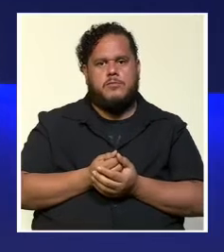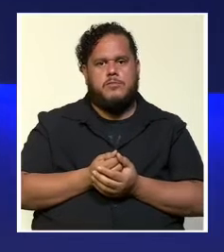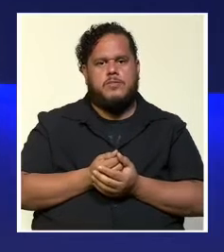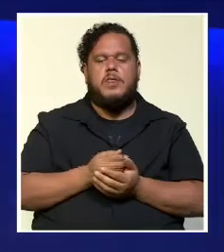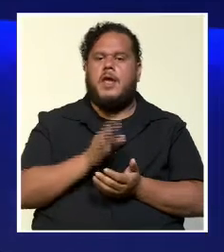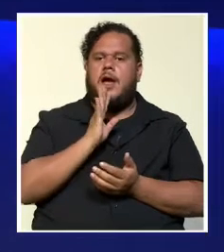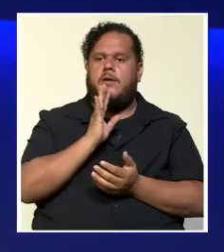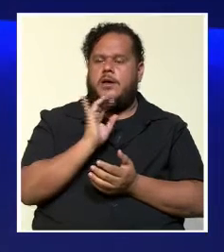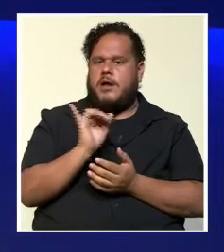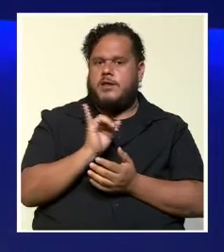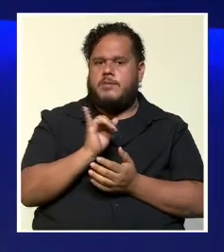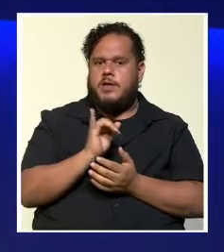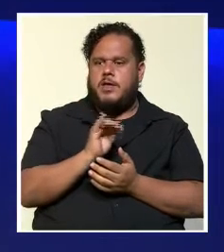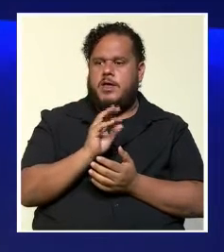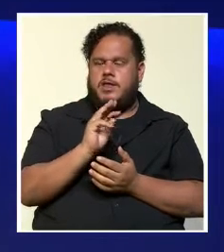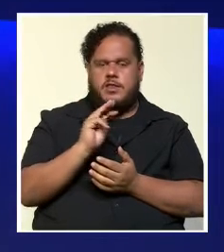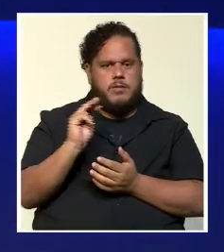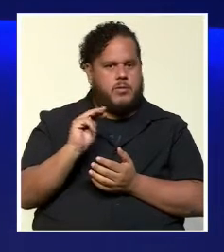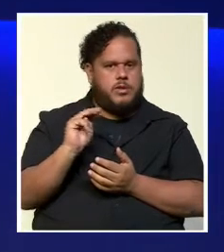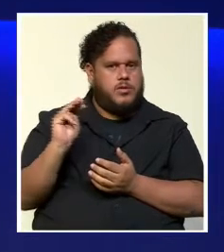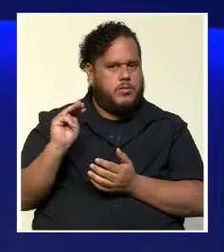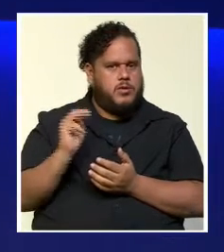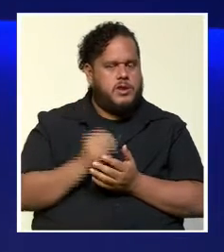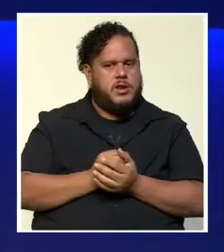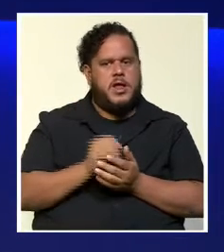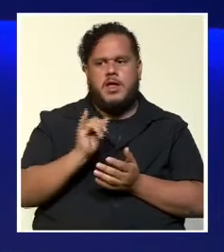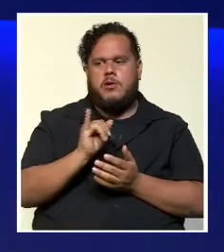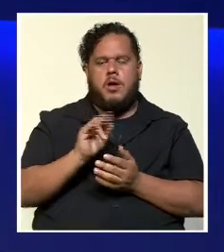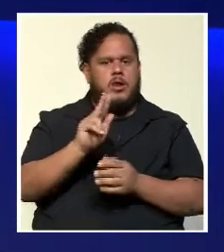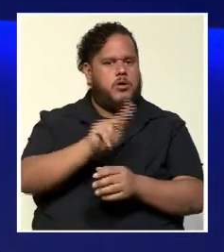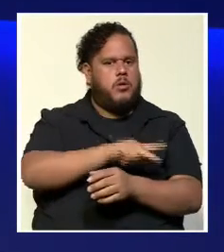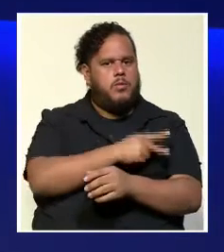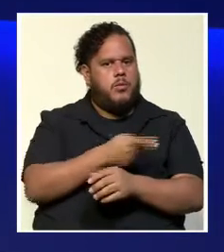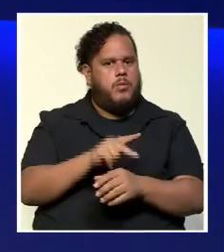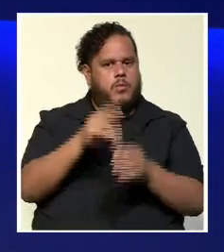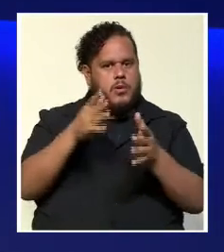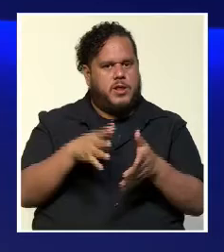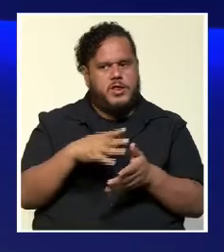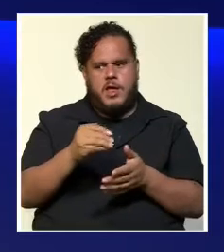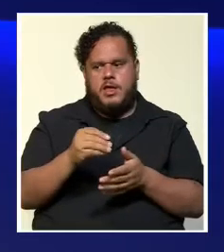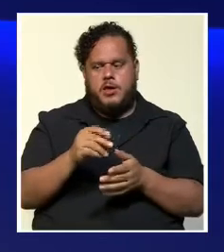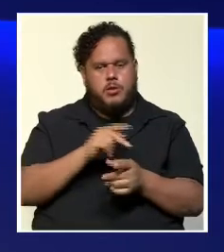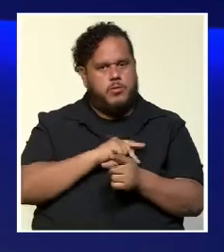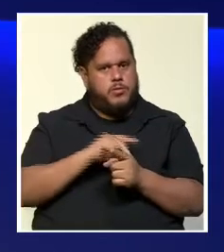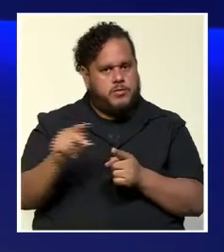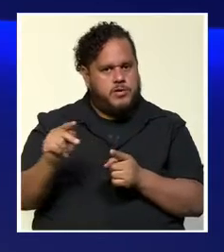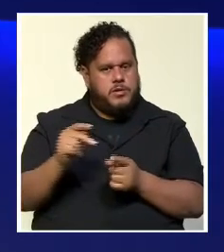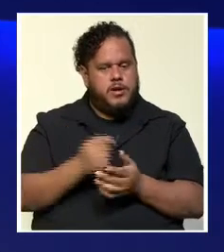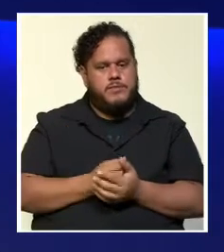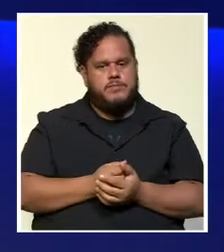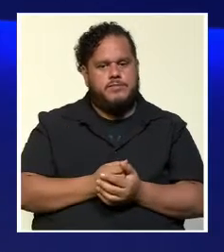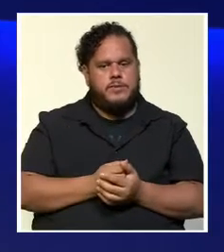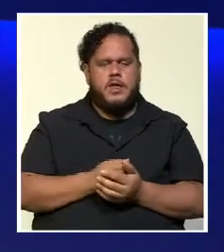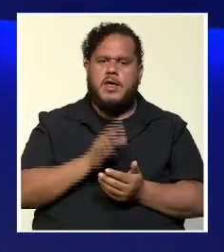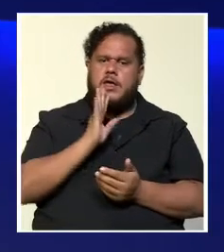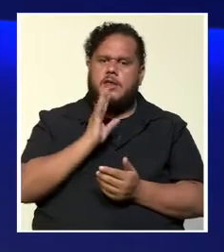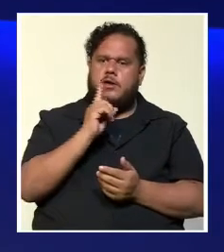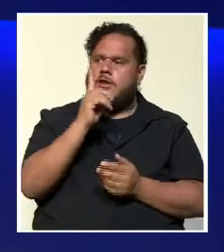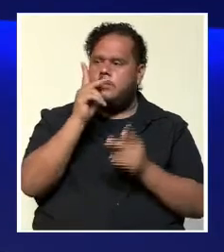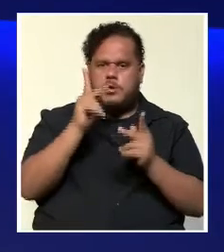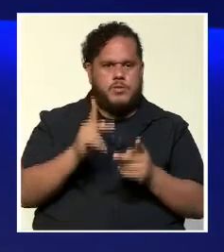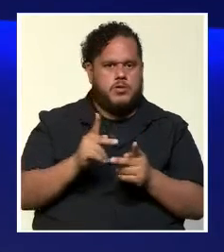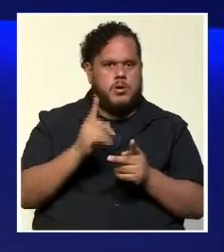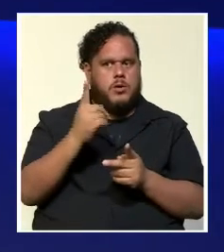Hablar también de Mauricio Molina como poeta y como profesional es hablar de una persona con